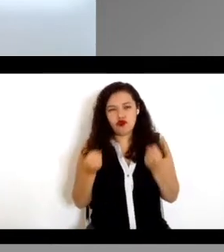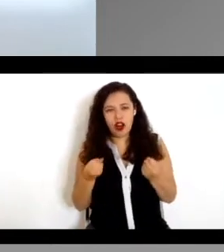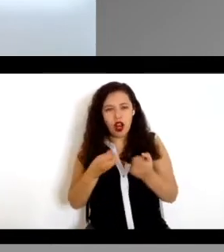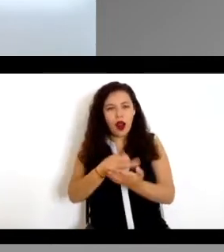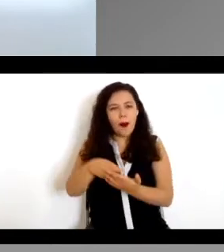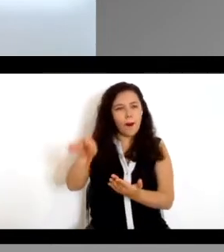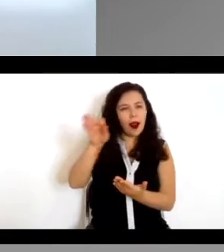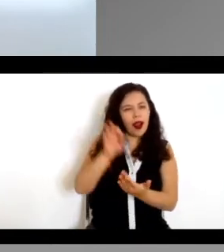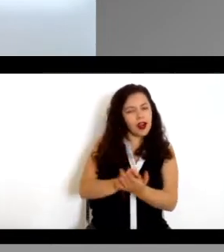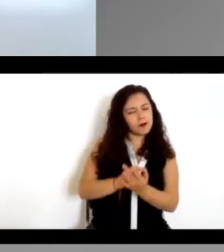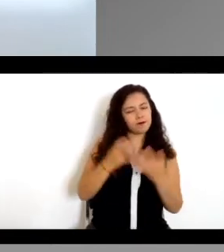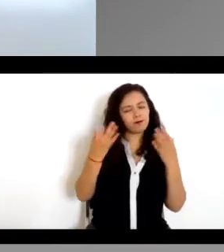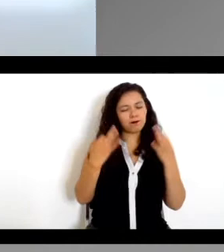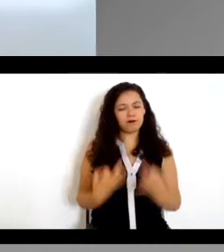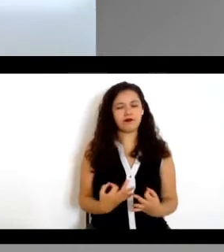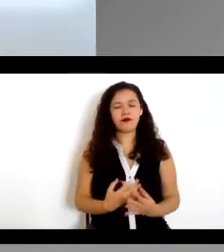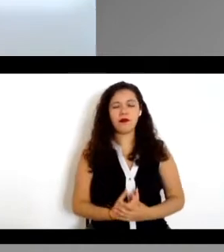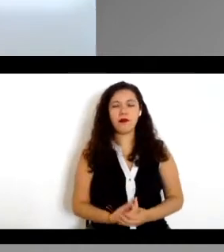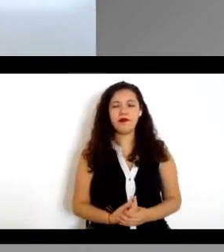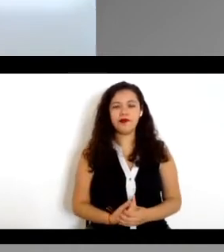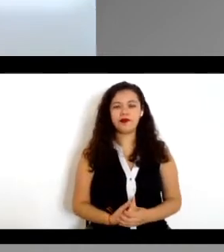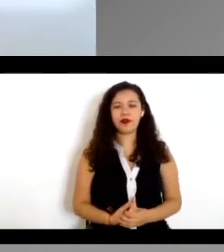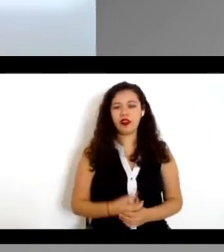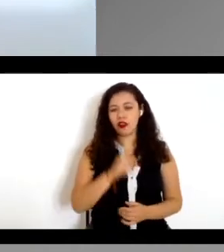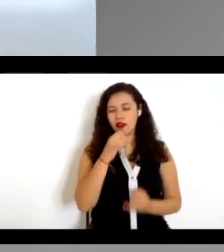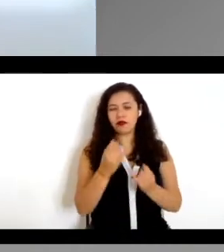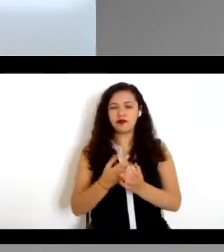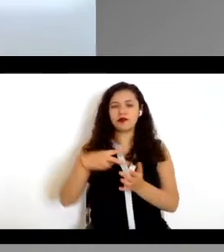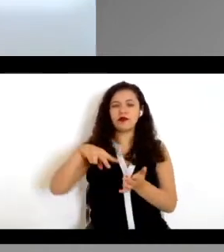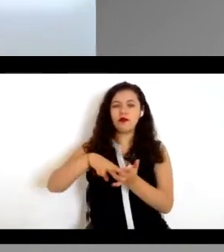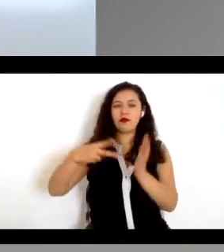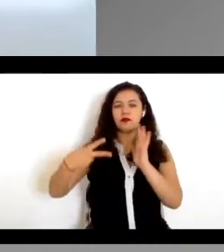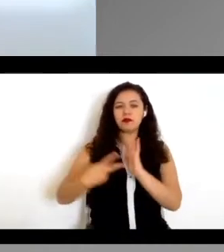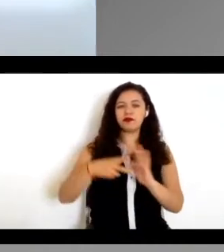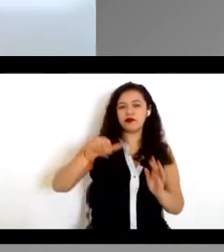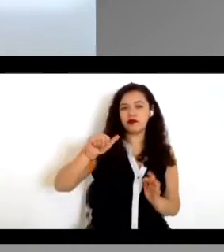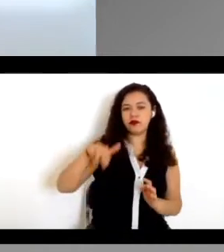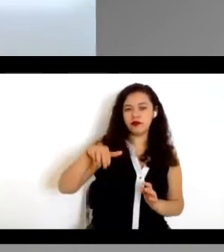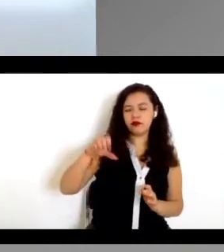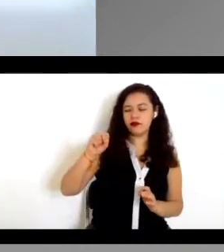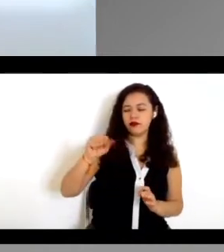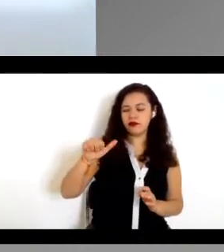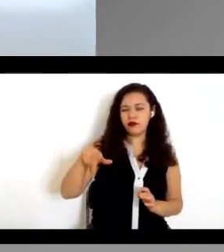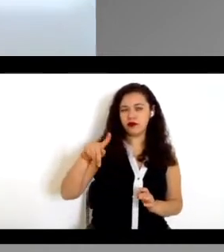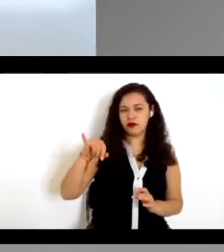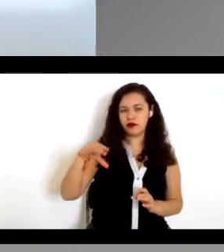señala el ingeniero Santiago, a